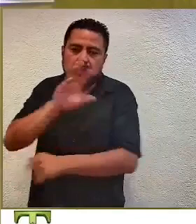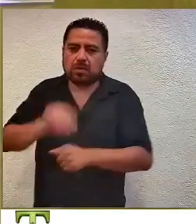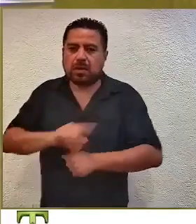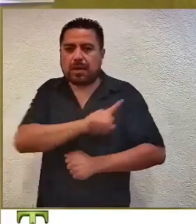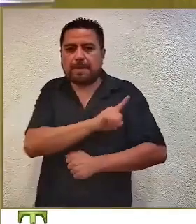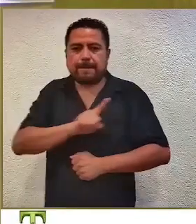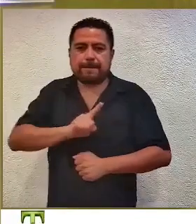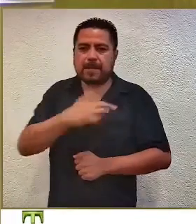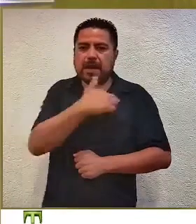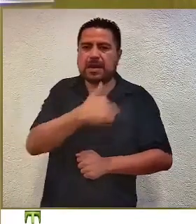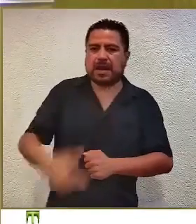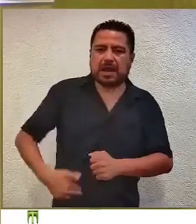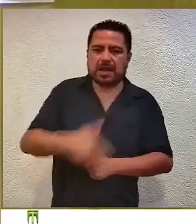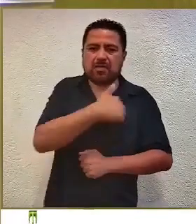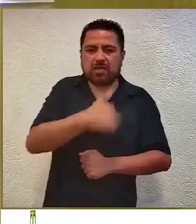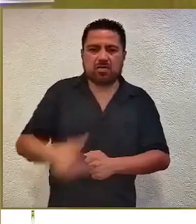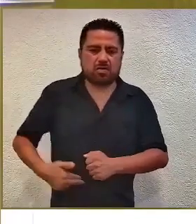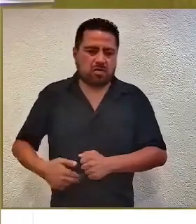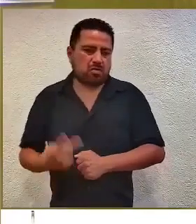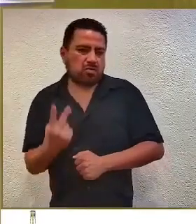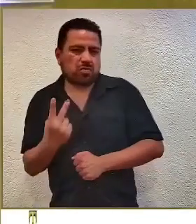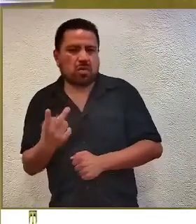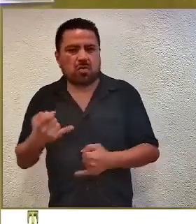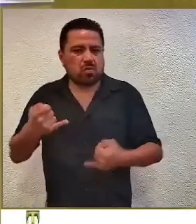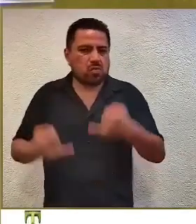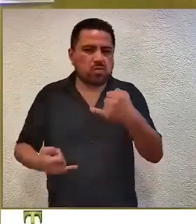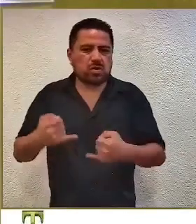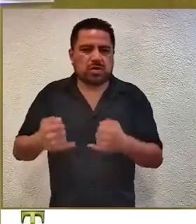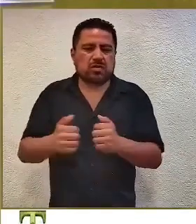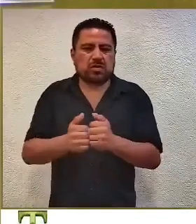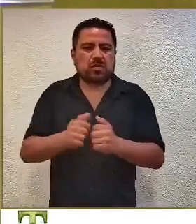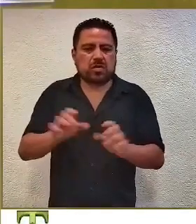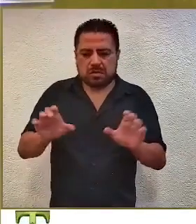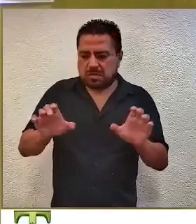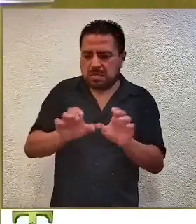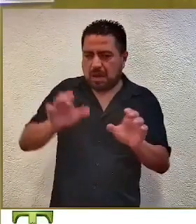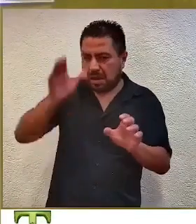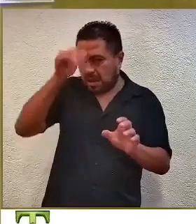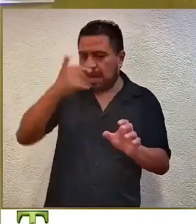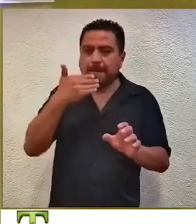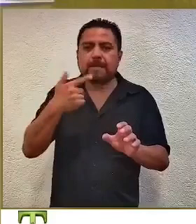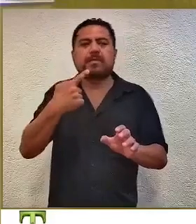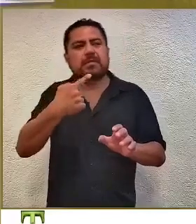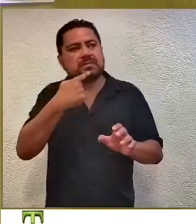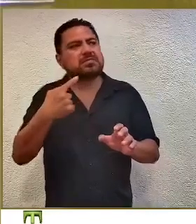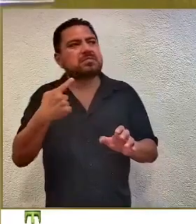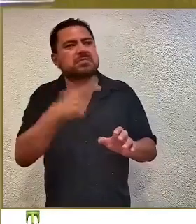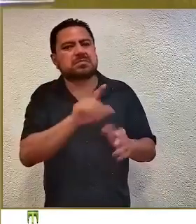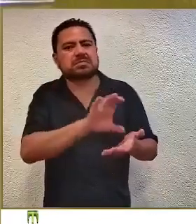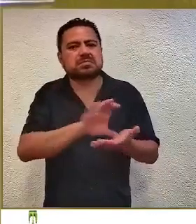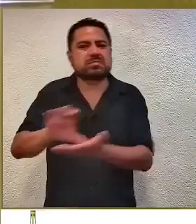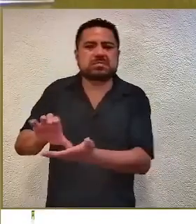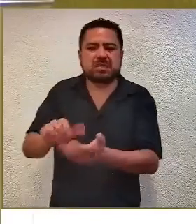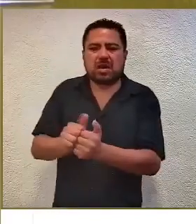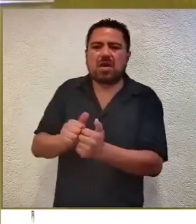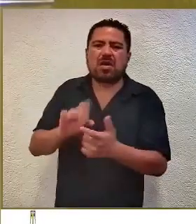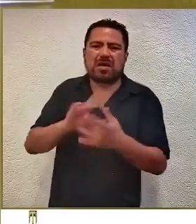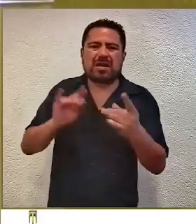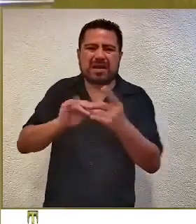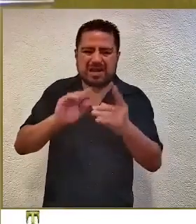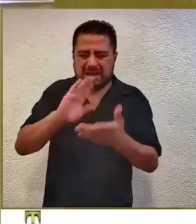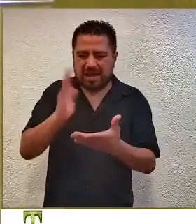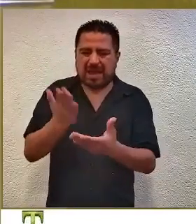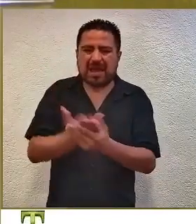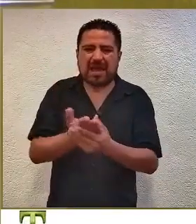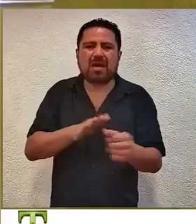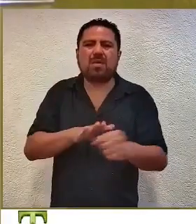las regidoras y al regidor actores del presente juicio, al haberse acreditado la omisión de pago reclamado al tenor de las cantidades descritas en el apartado de